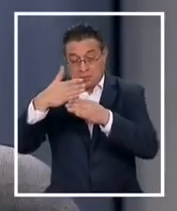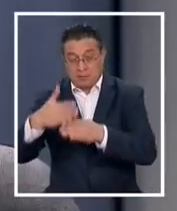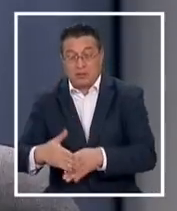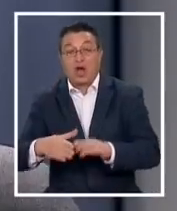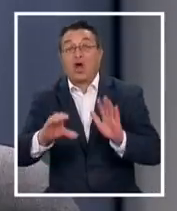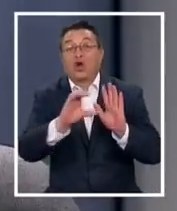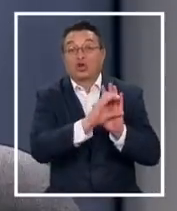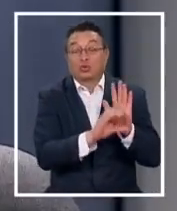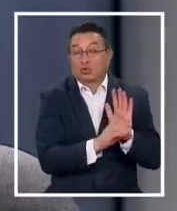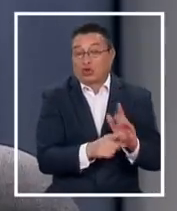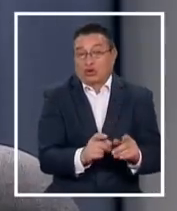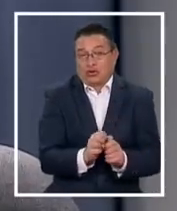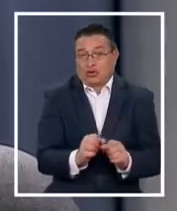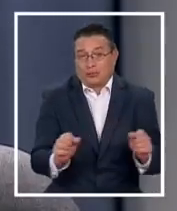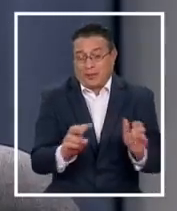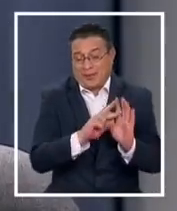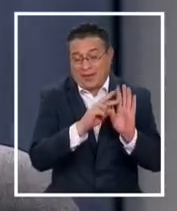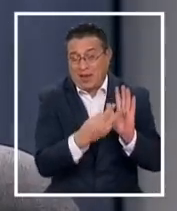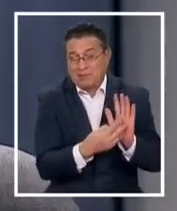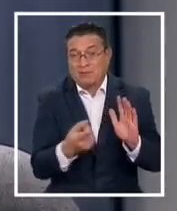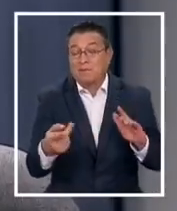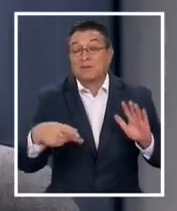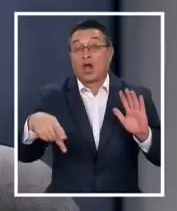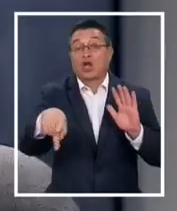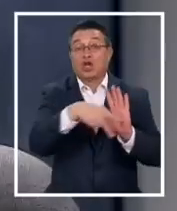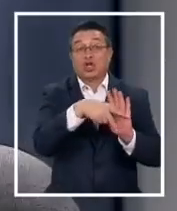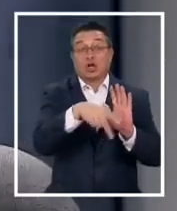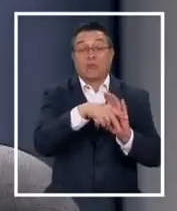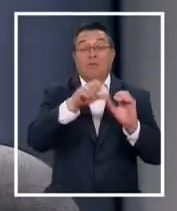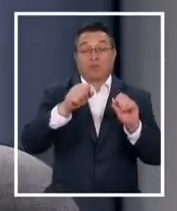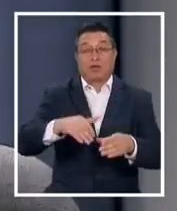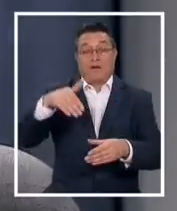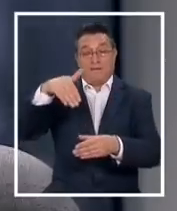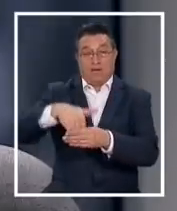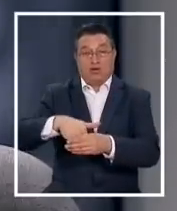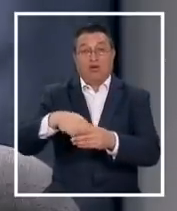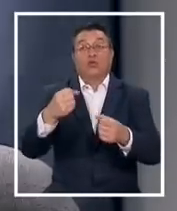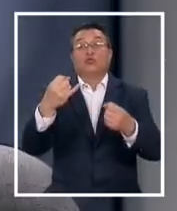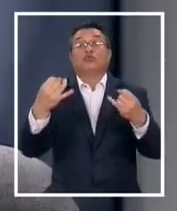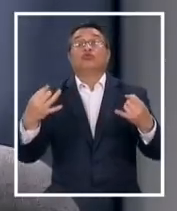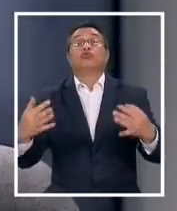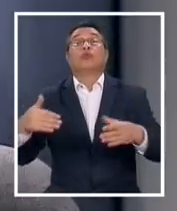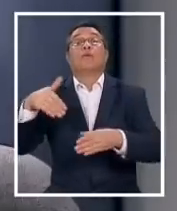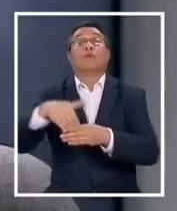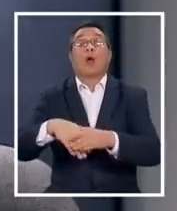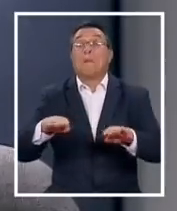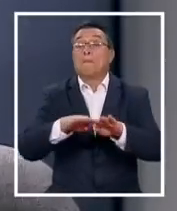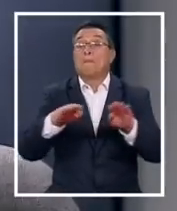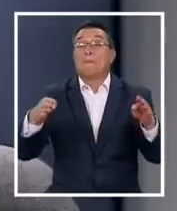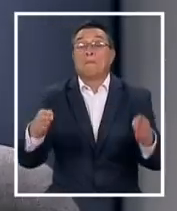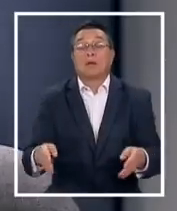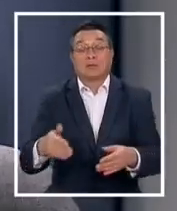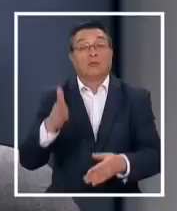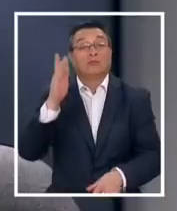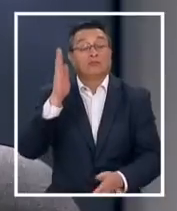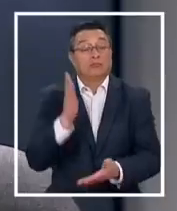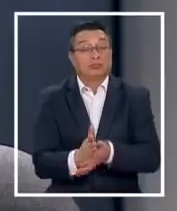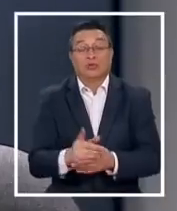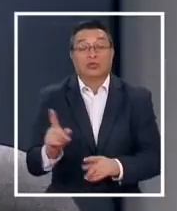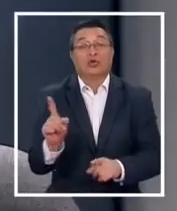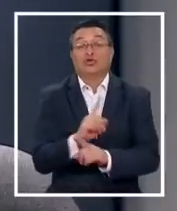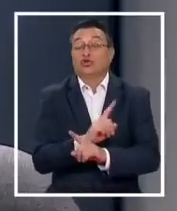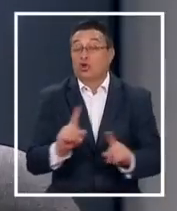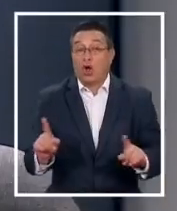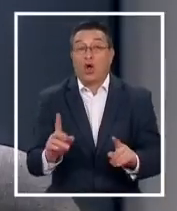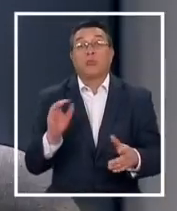de la Constitución. Además, con normas de... Se puede votar con un quórum determinado, pero que la mesa determina que tiene un quórum que el tribunal estimó que no